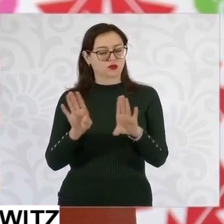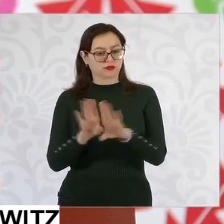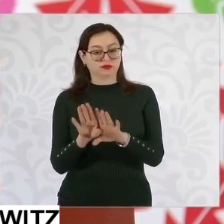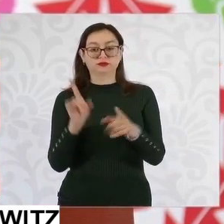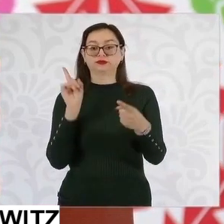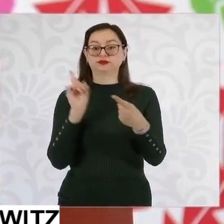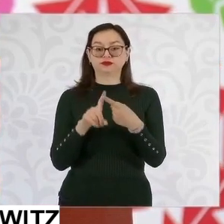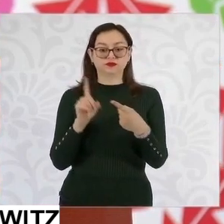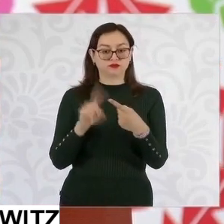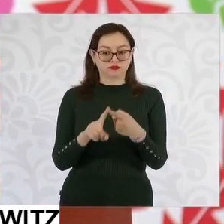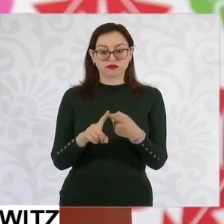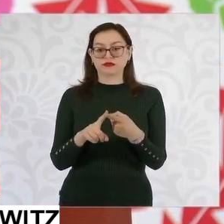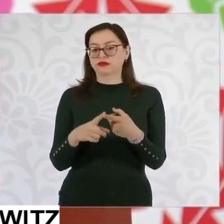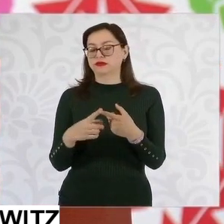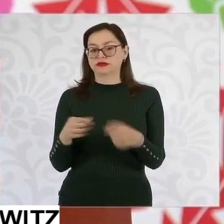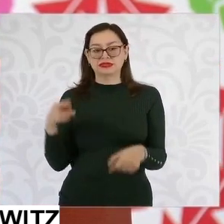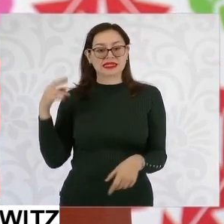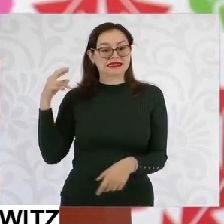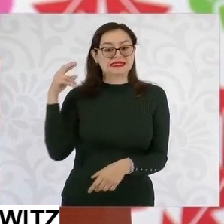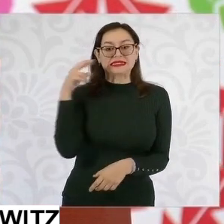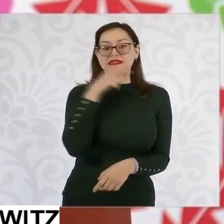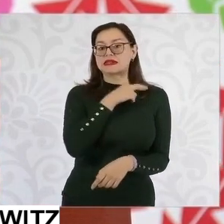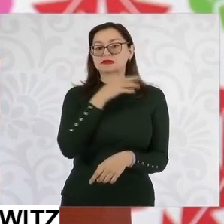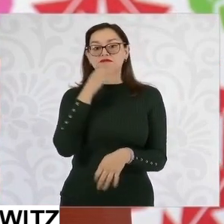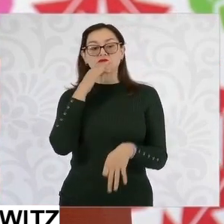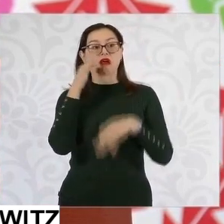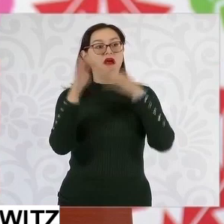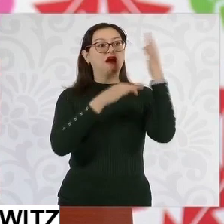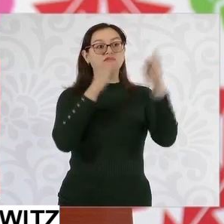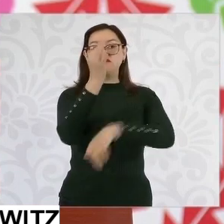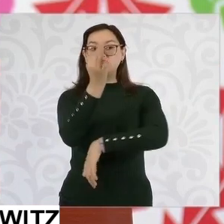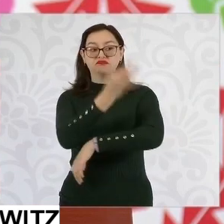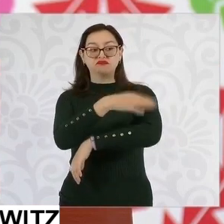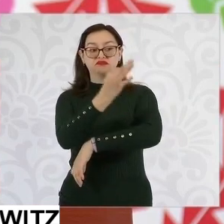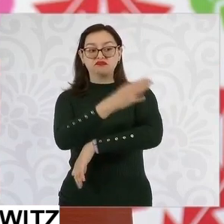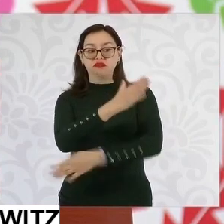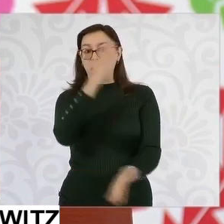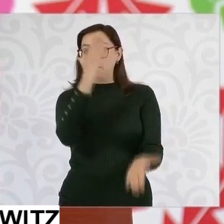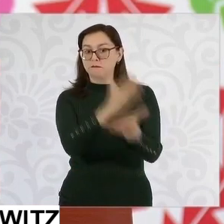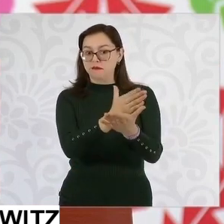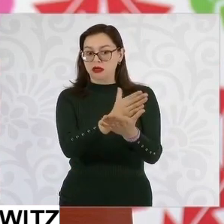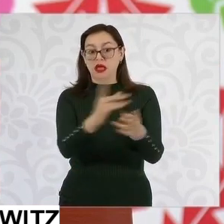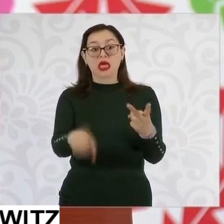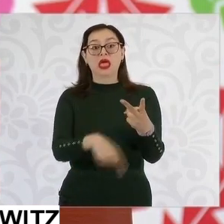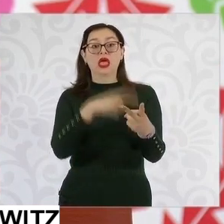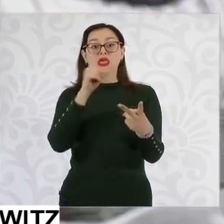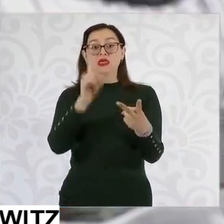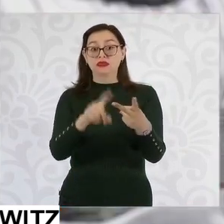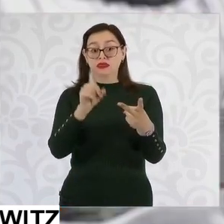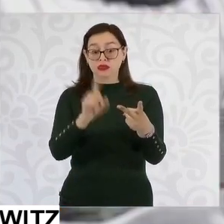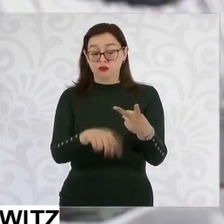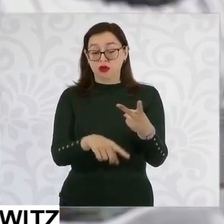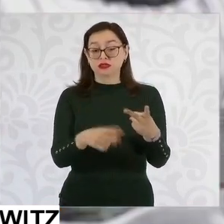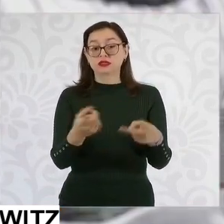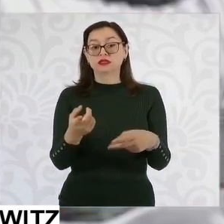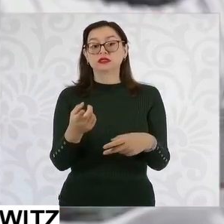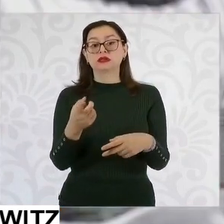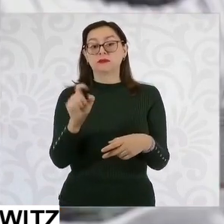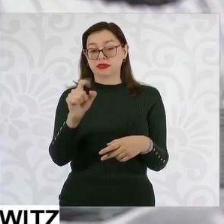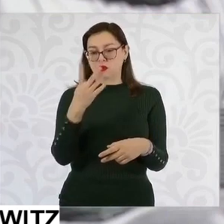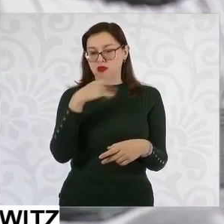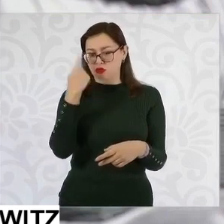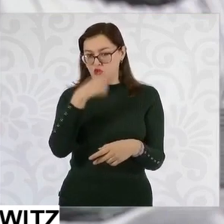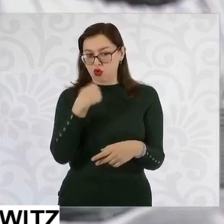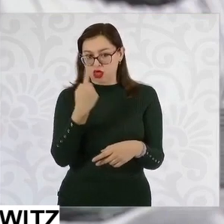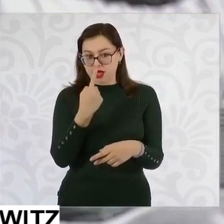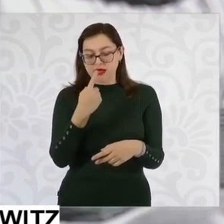la alerta epidemiológica, pero después hicimos la alerta sanitaria 24 horas después. De esa